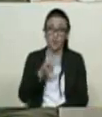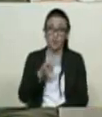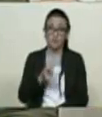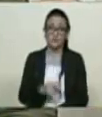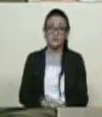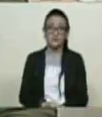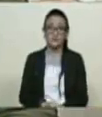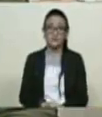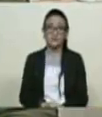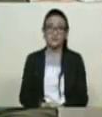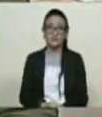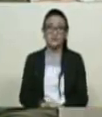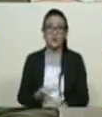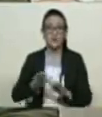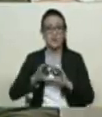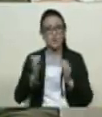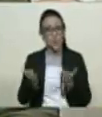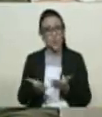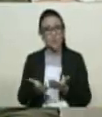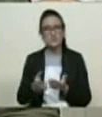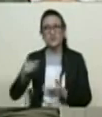que el mundo entero debe saber